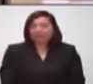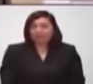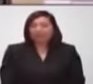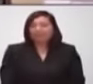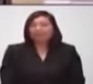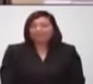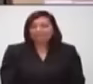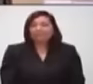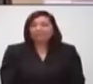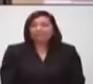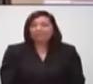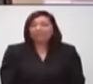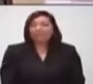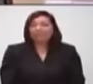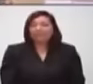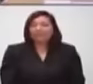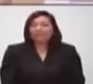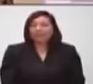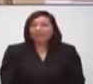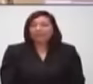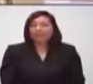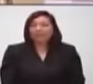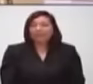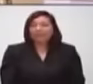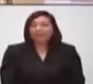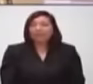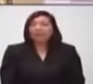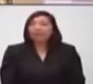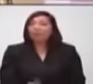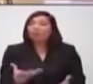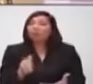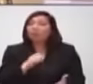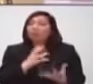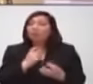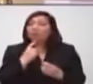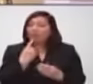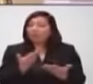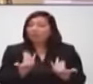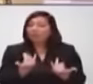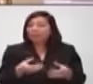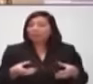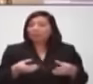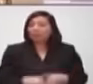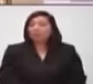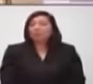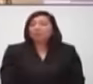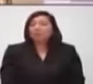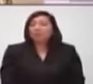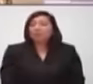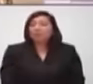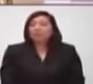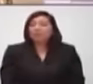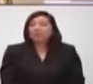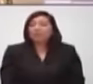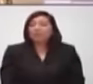de que han hecho la consulta a los congresistas, quiero solamente mencionar, como moderador de esa comisión, que